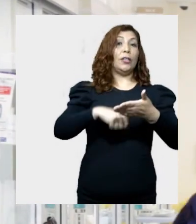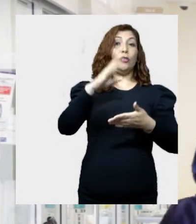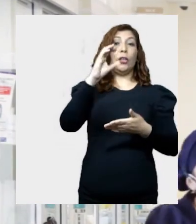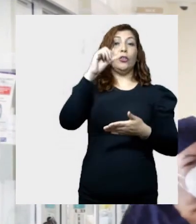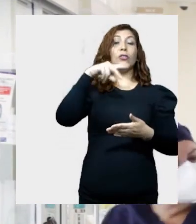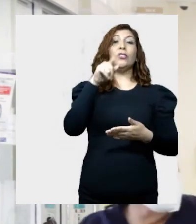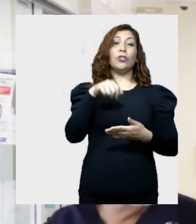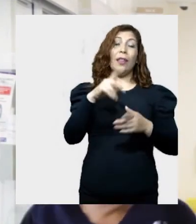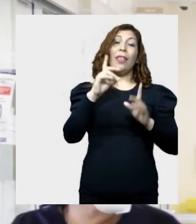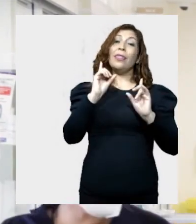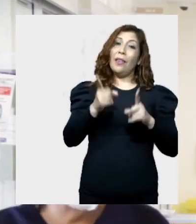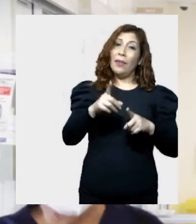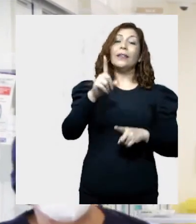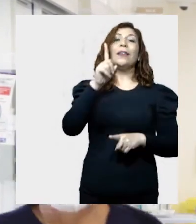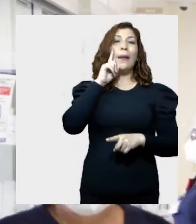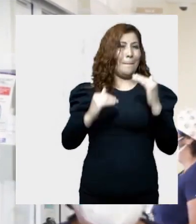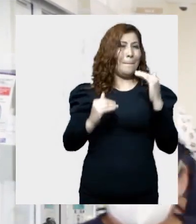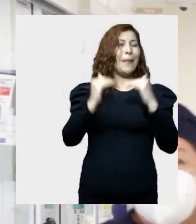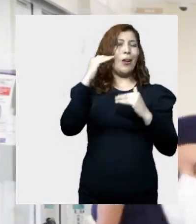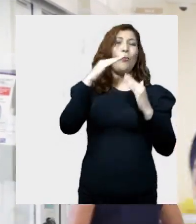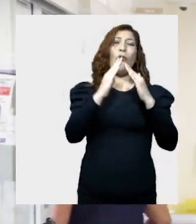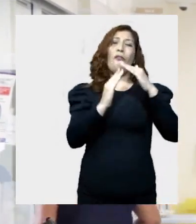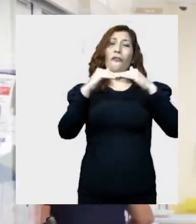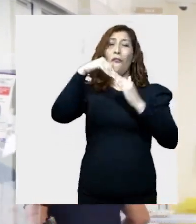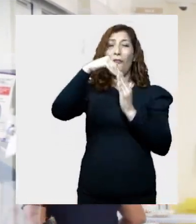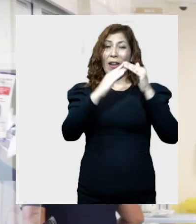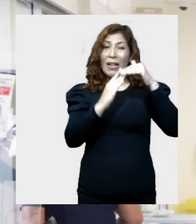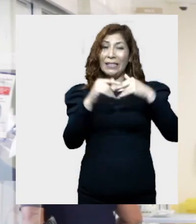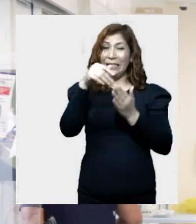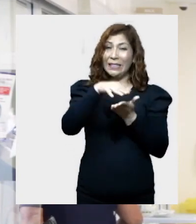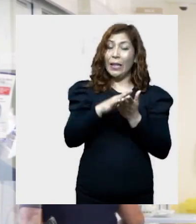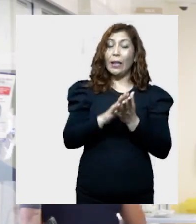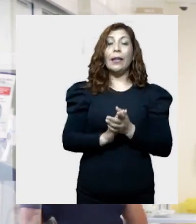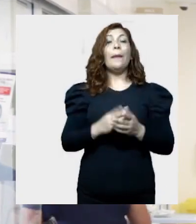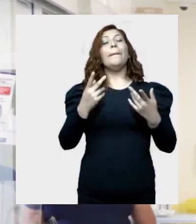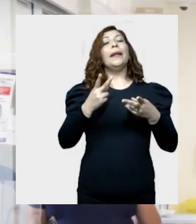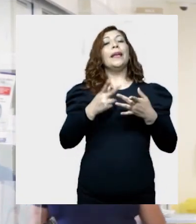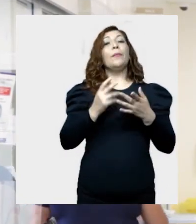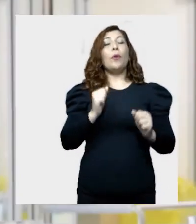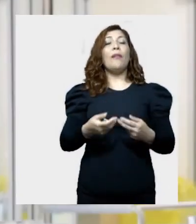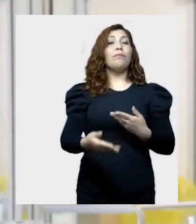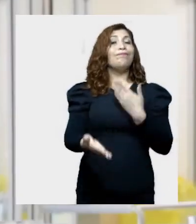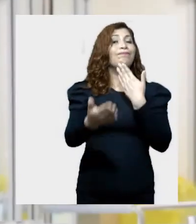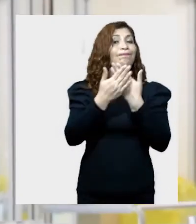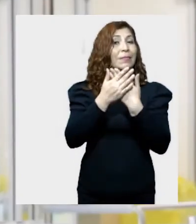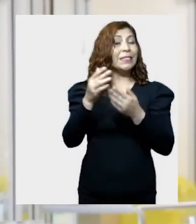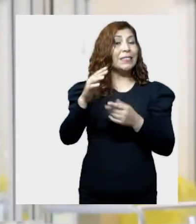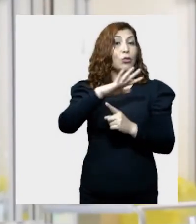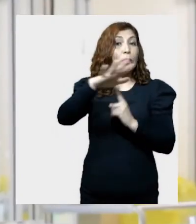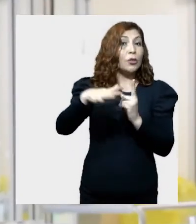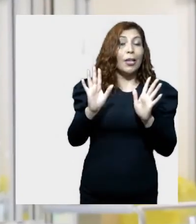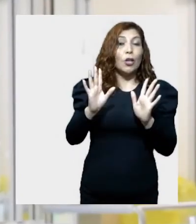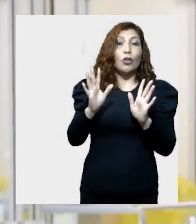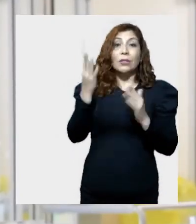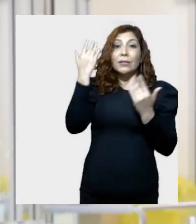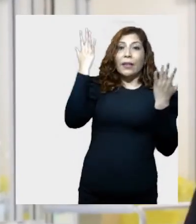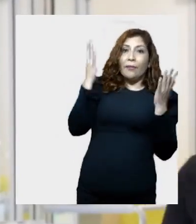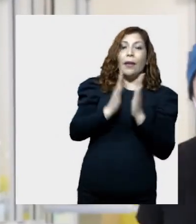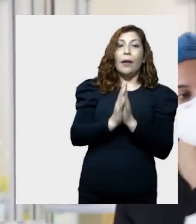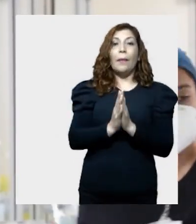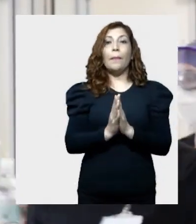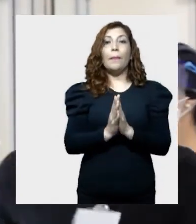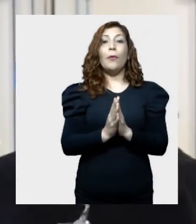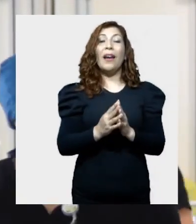concesión debe contar con mayor flexibilidad, de manera tal que permita enfrentar situaciones no previstas de forma eficaz